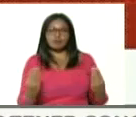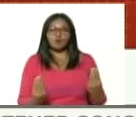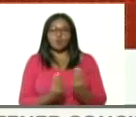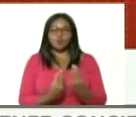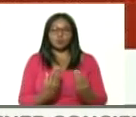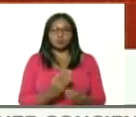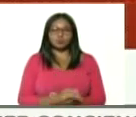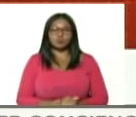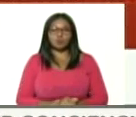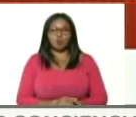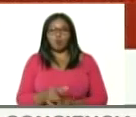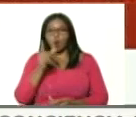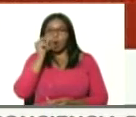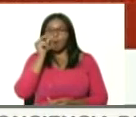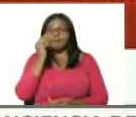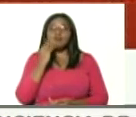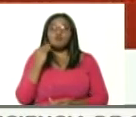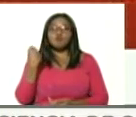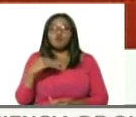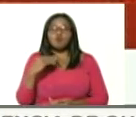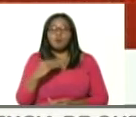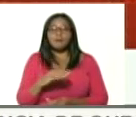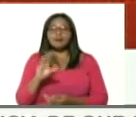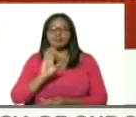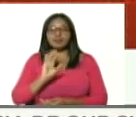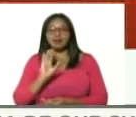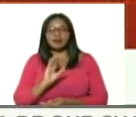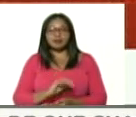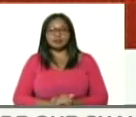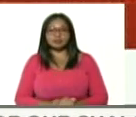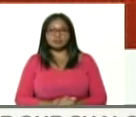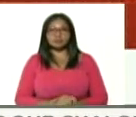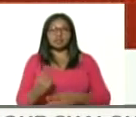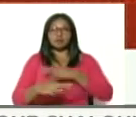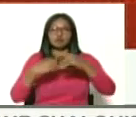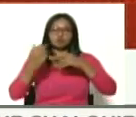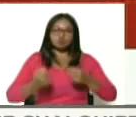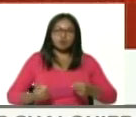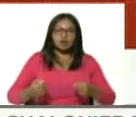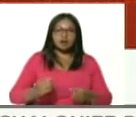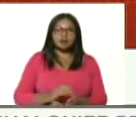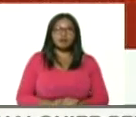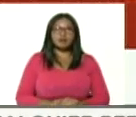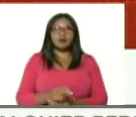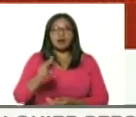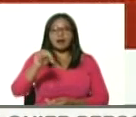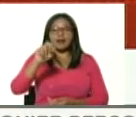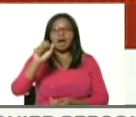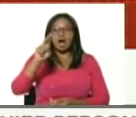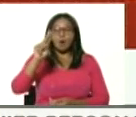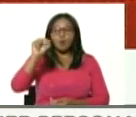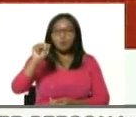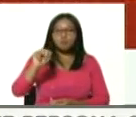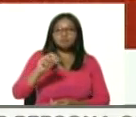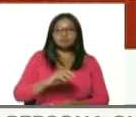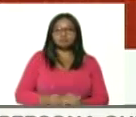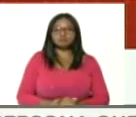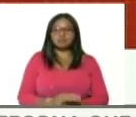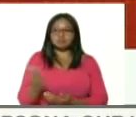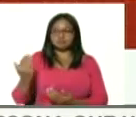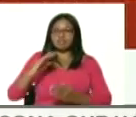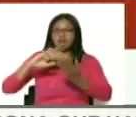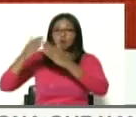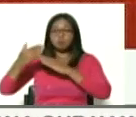acompañado de ese joven caraqueño, revolucionario, Nahum Fernández, que viene de las